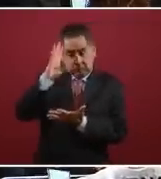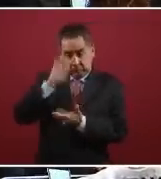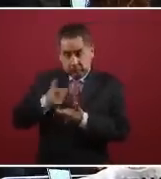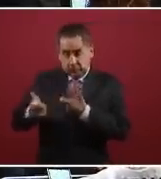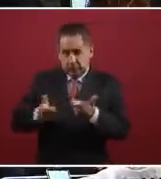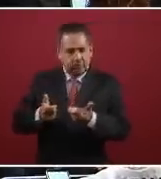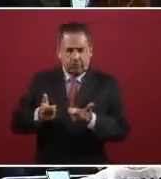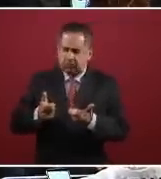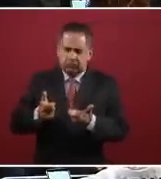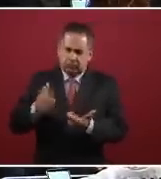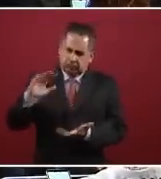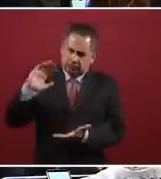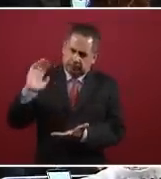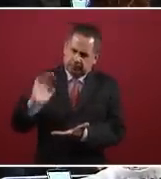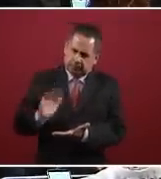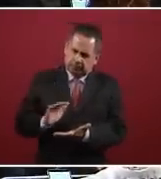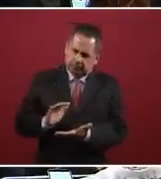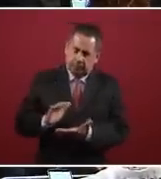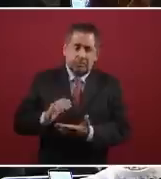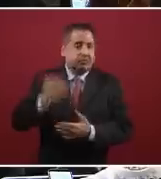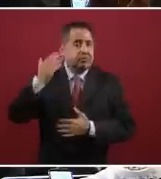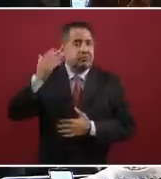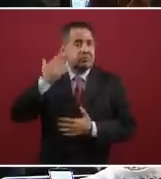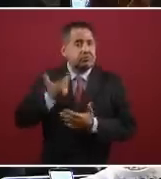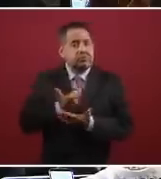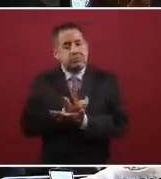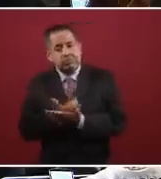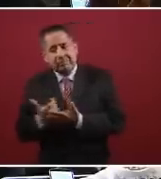se ha hecho, los sueldos elevadísimos